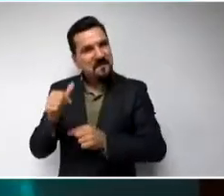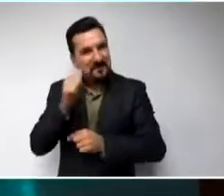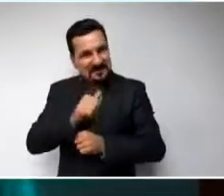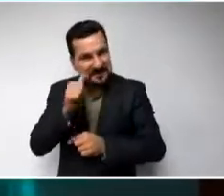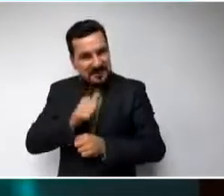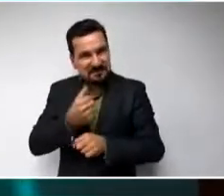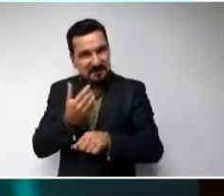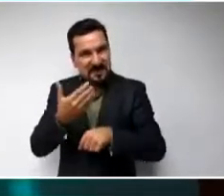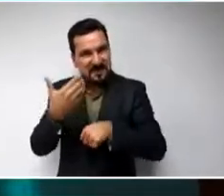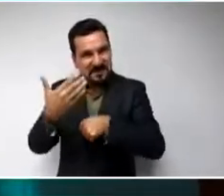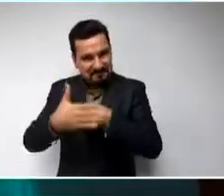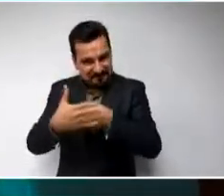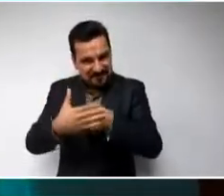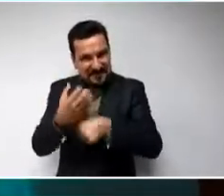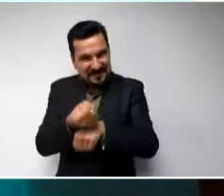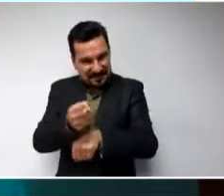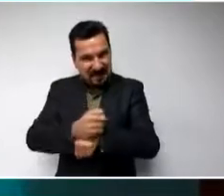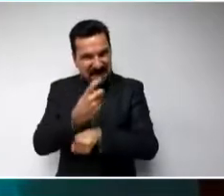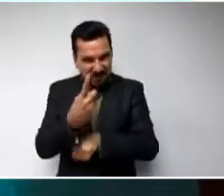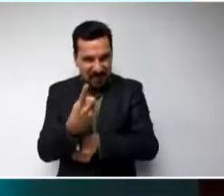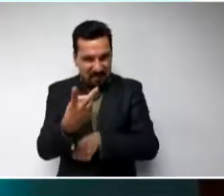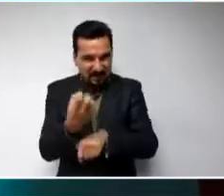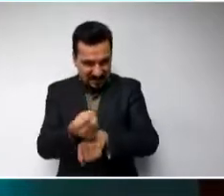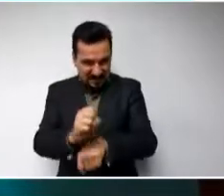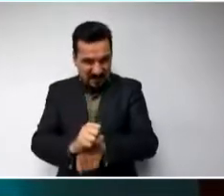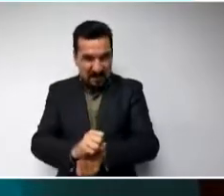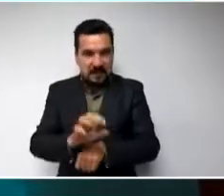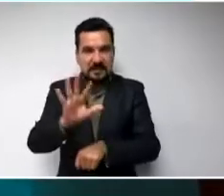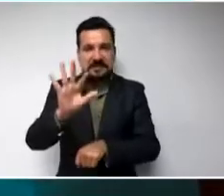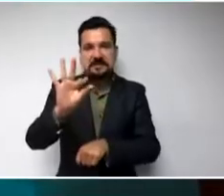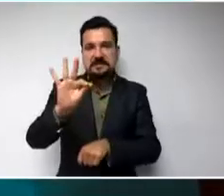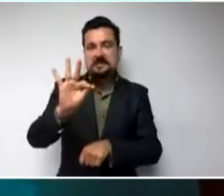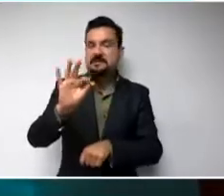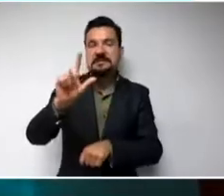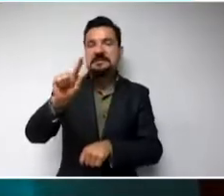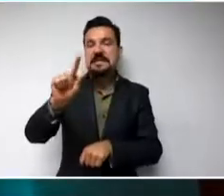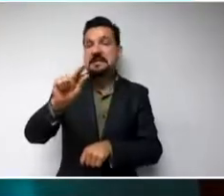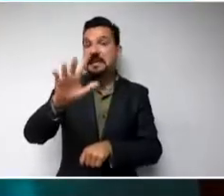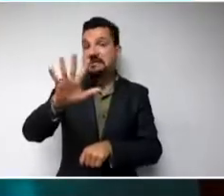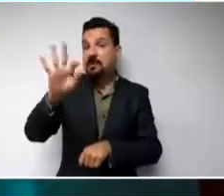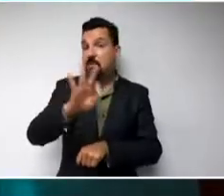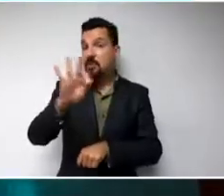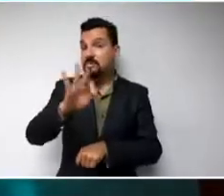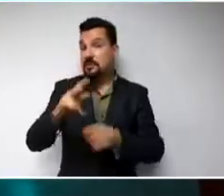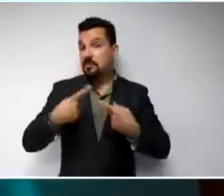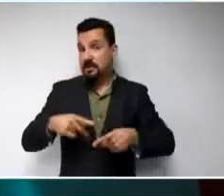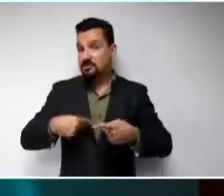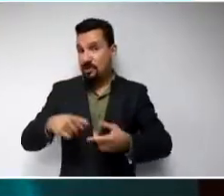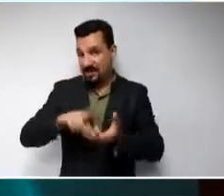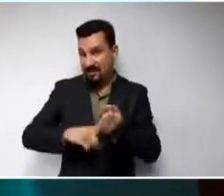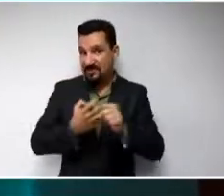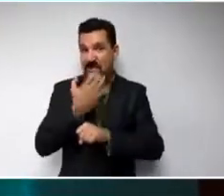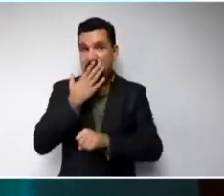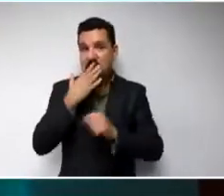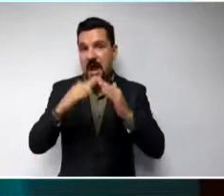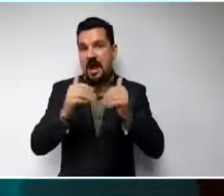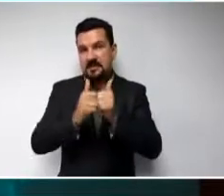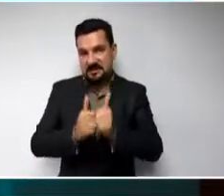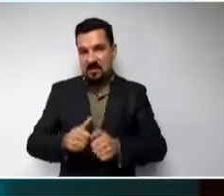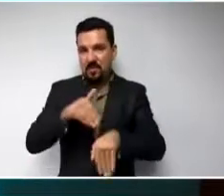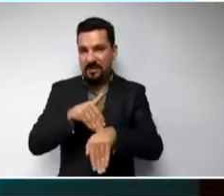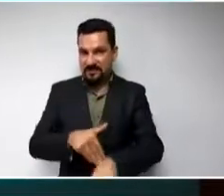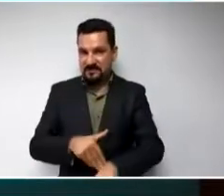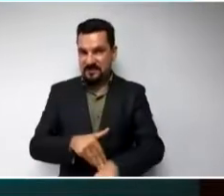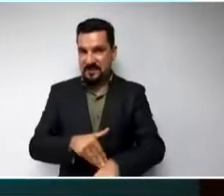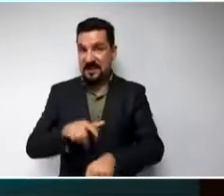próximas semanas el 75% de los sonorenses se queden en casa y además